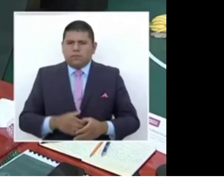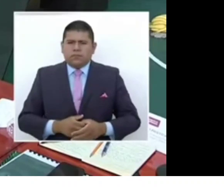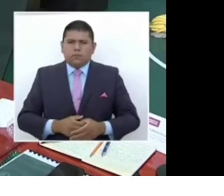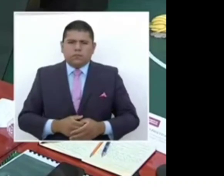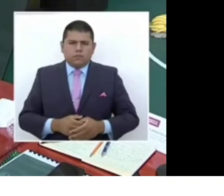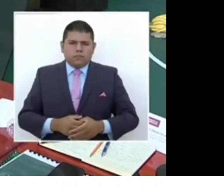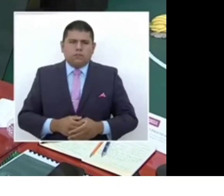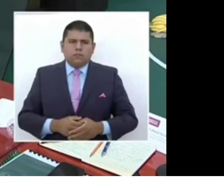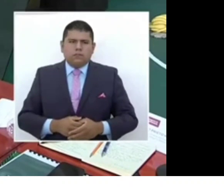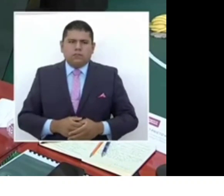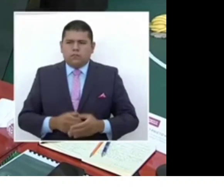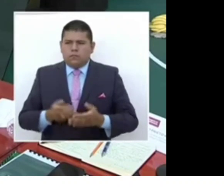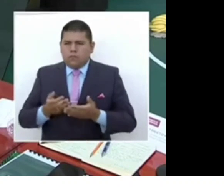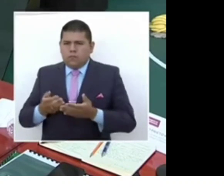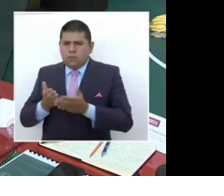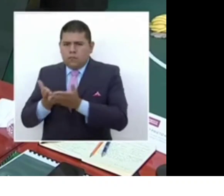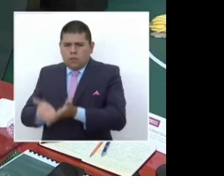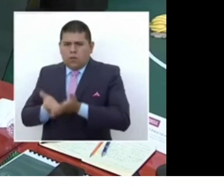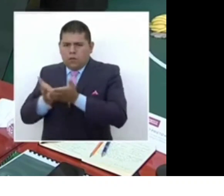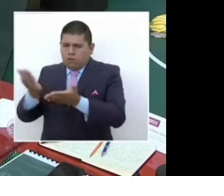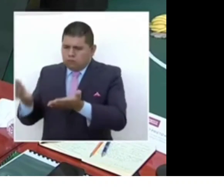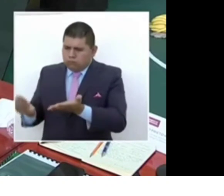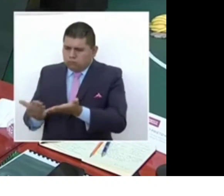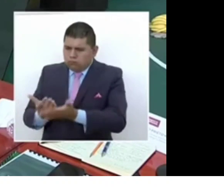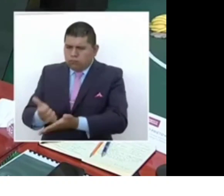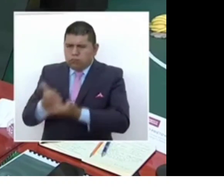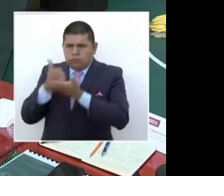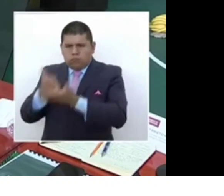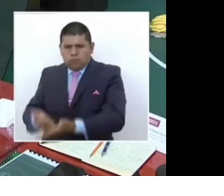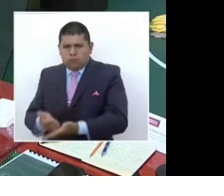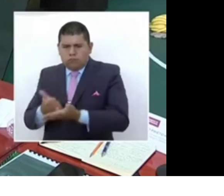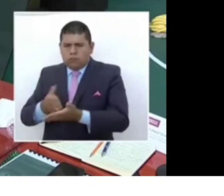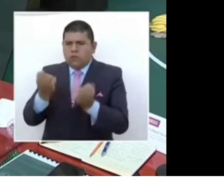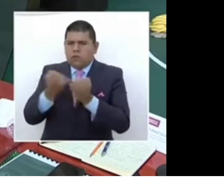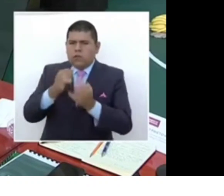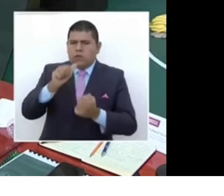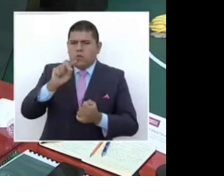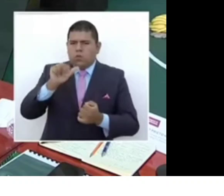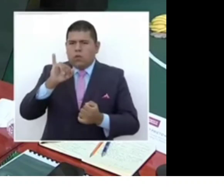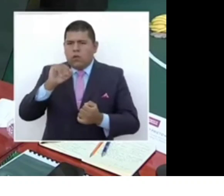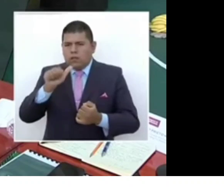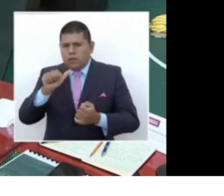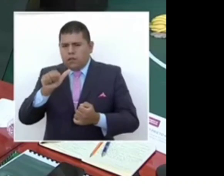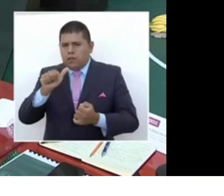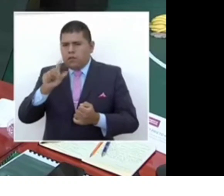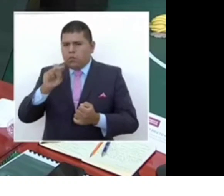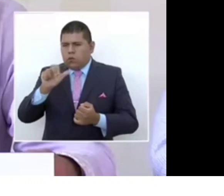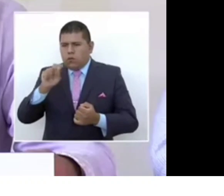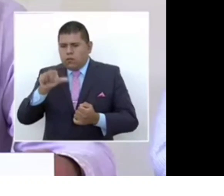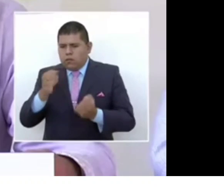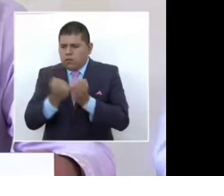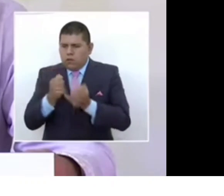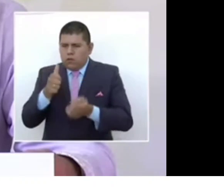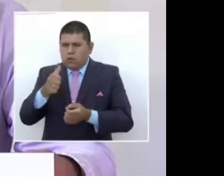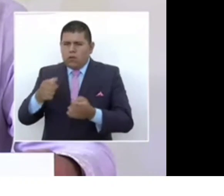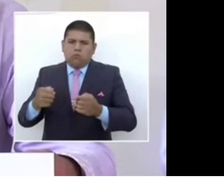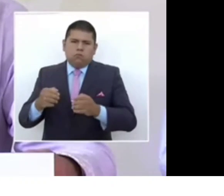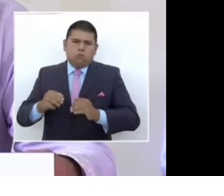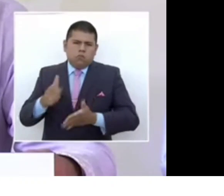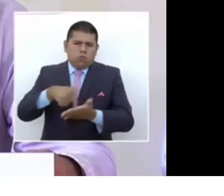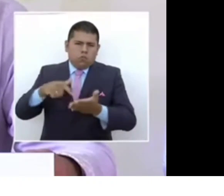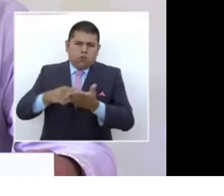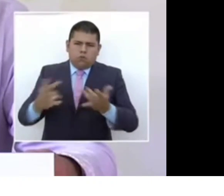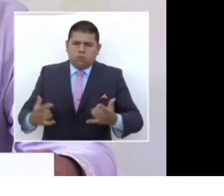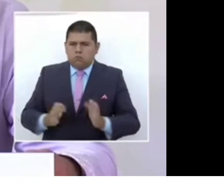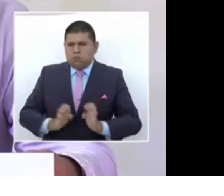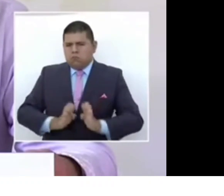mejorar el puerto, la antigua aduana y instalaciones históricas